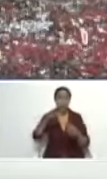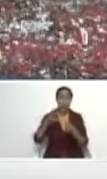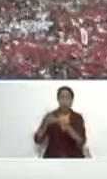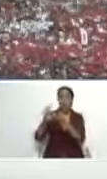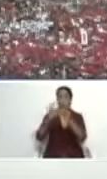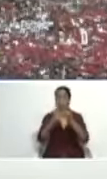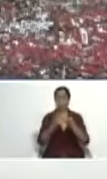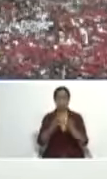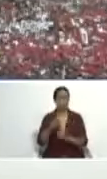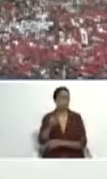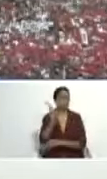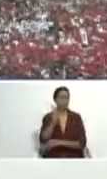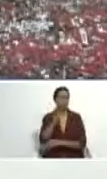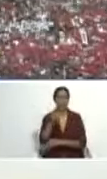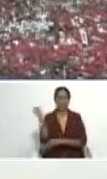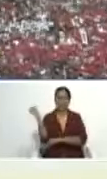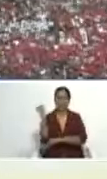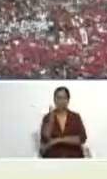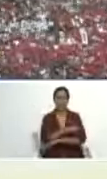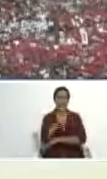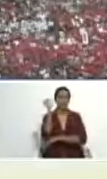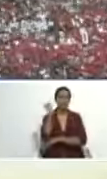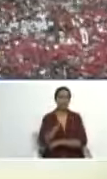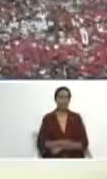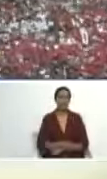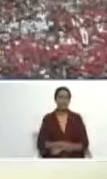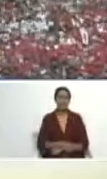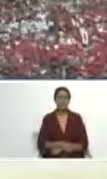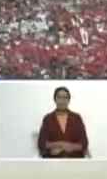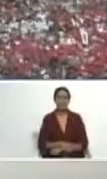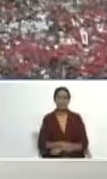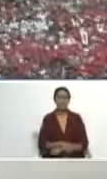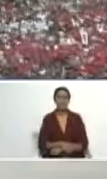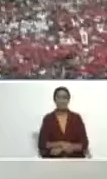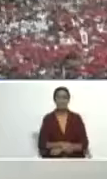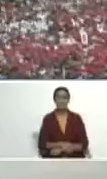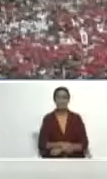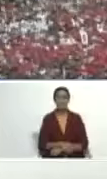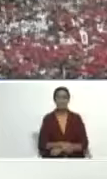pueblo unido jamás será vencido.